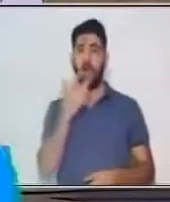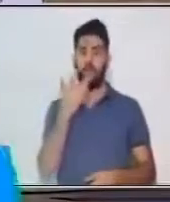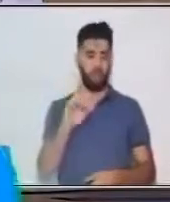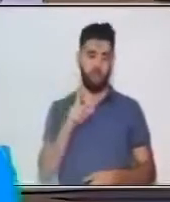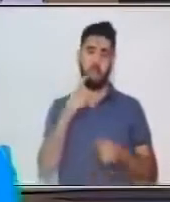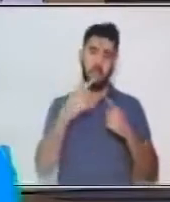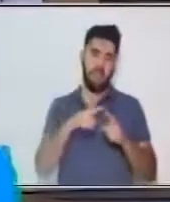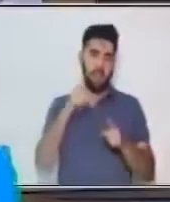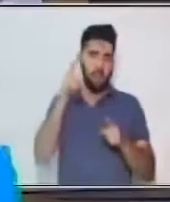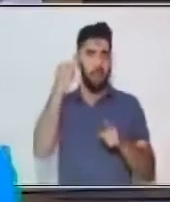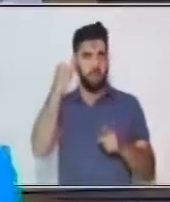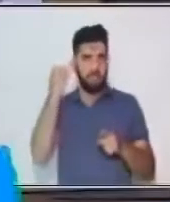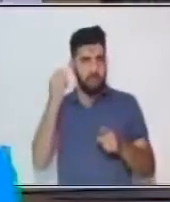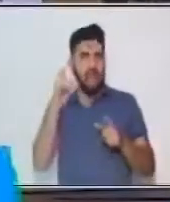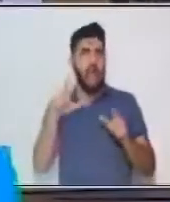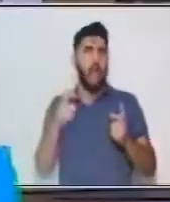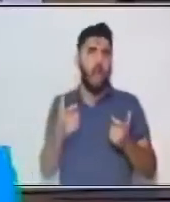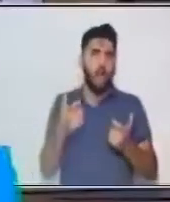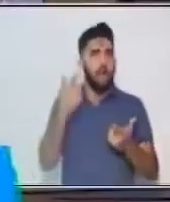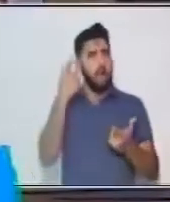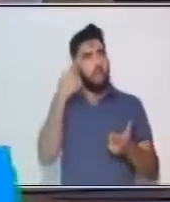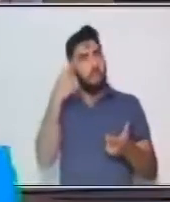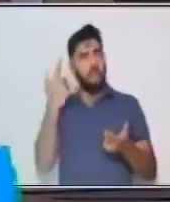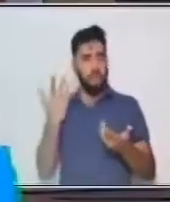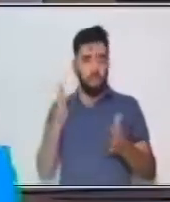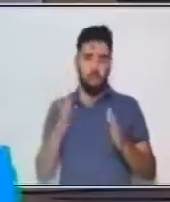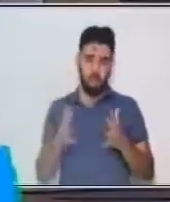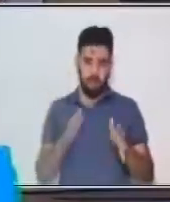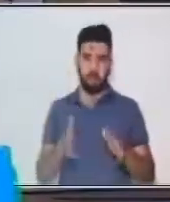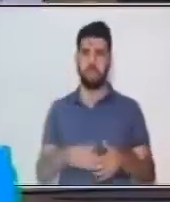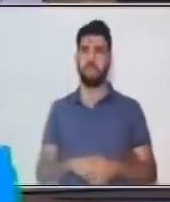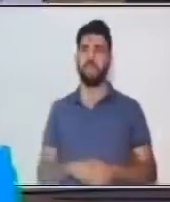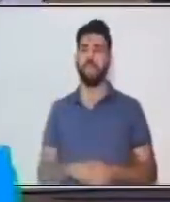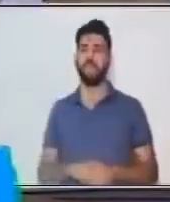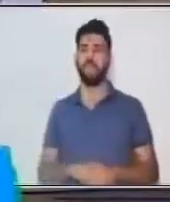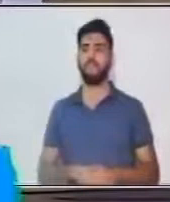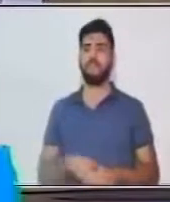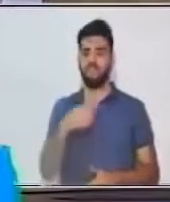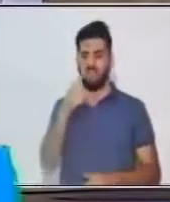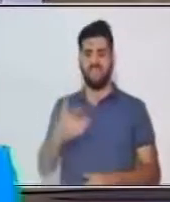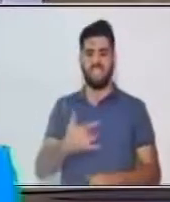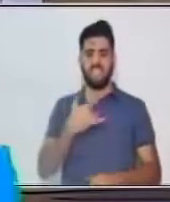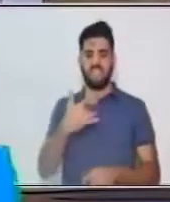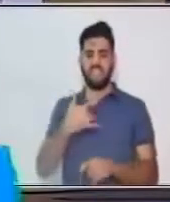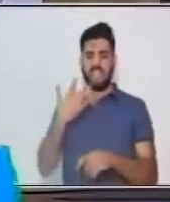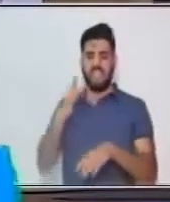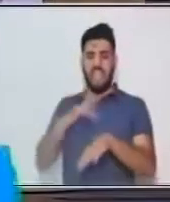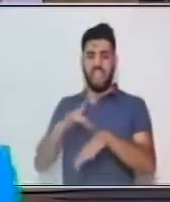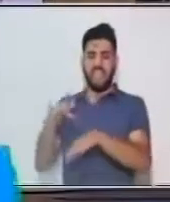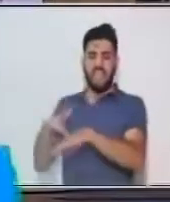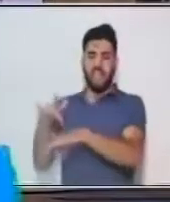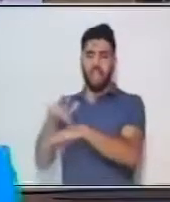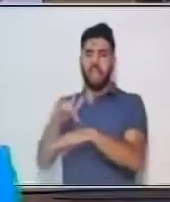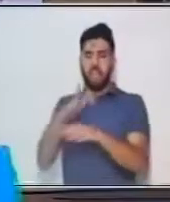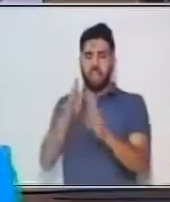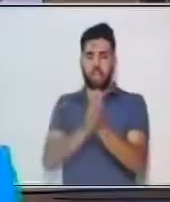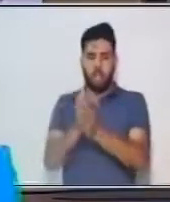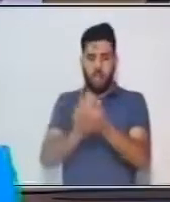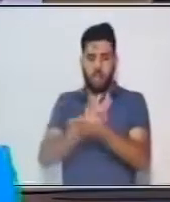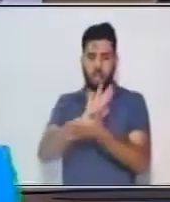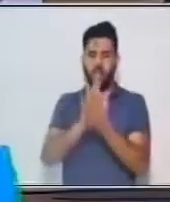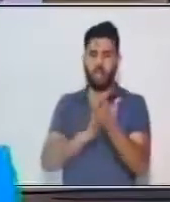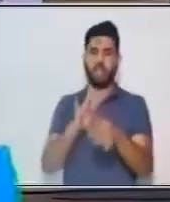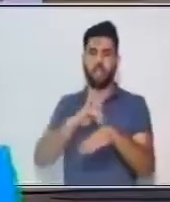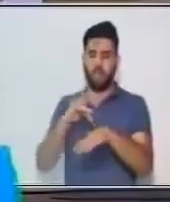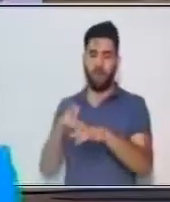pero tú tienes que saber a qué puede saber un lápiz. ¿Cómo se siente? ¿Qué vas a hacer en este momento? Toca tu lápiz, juega con